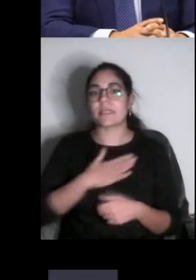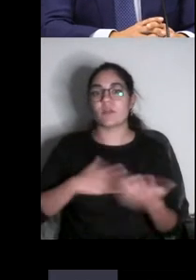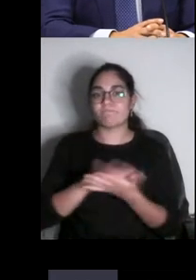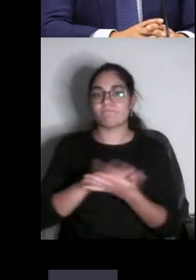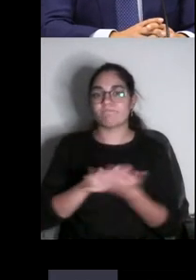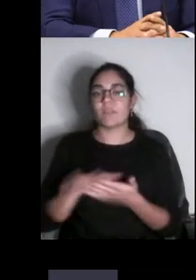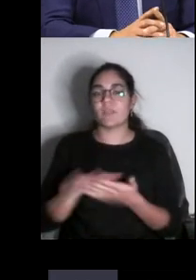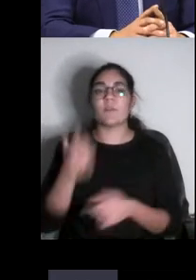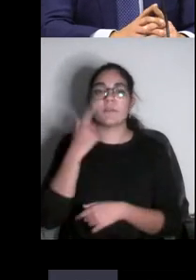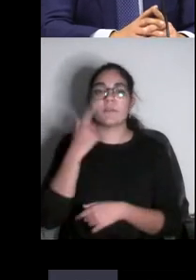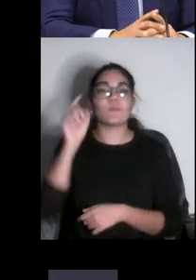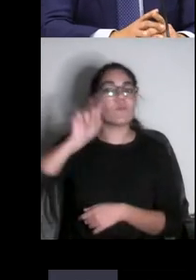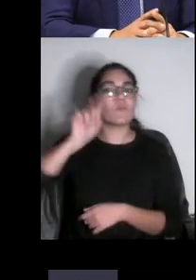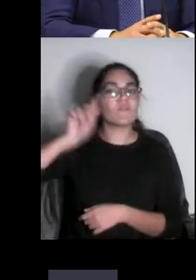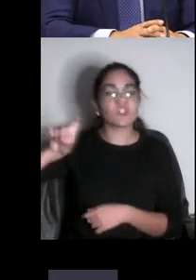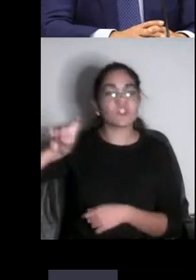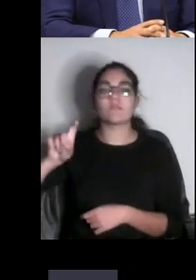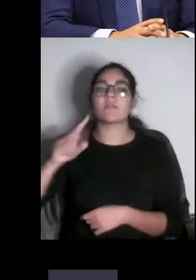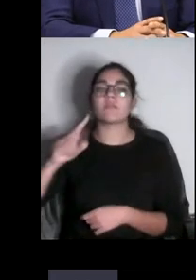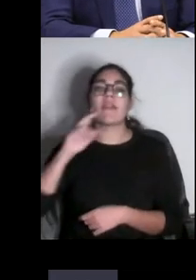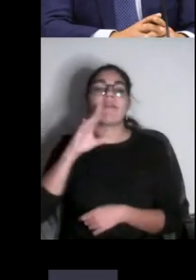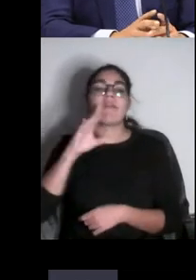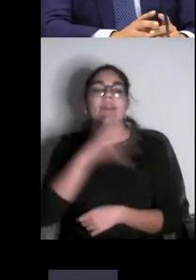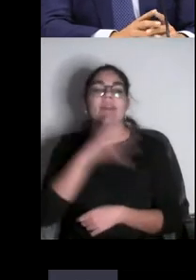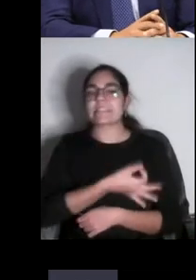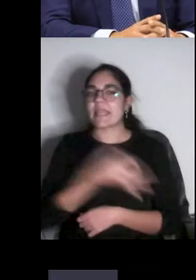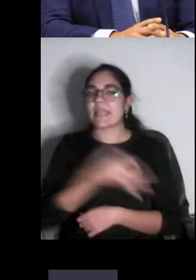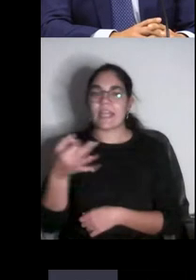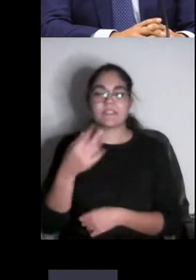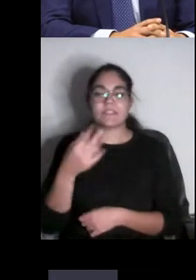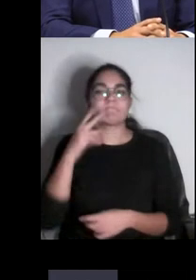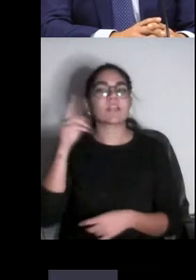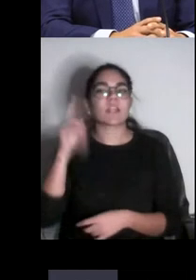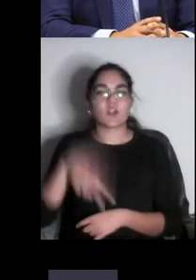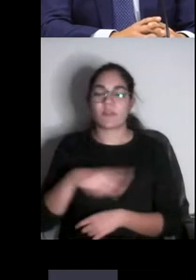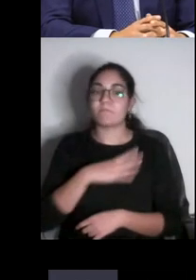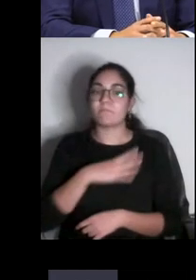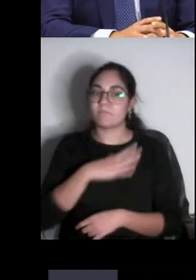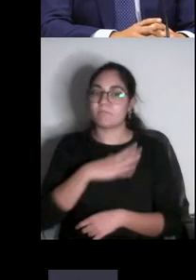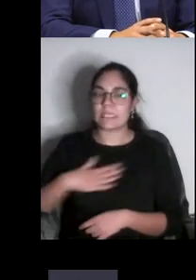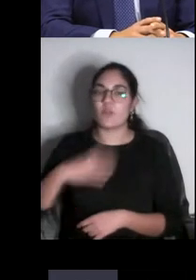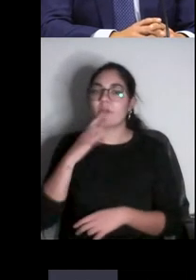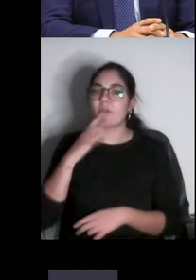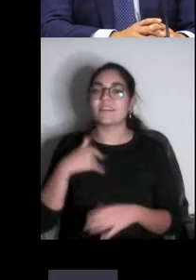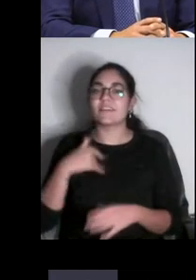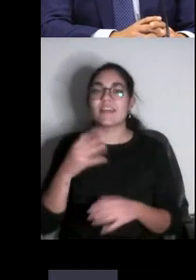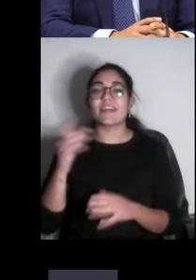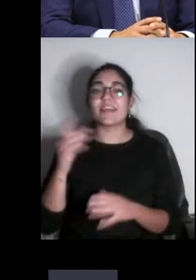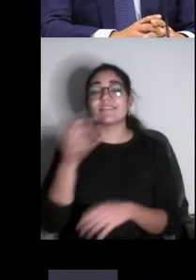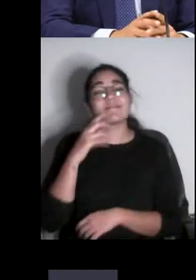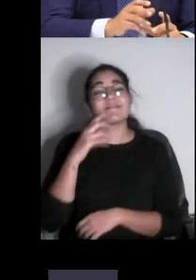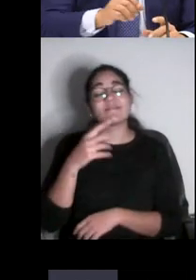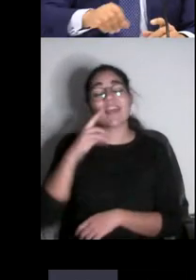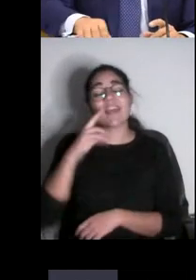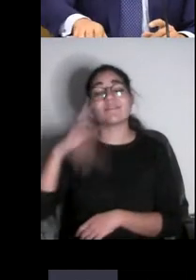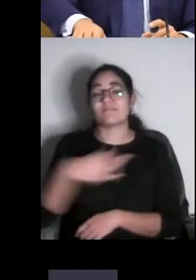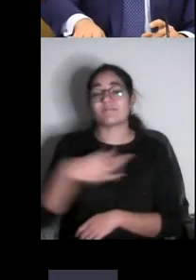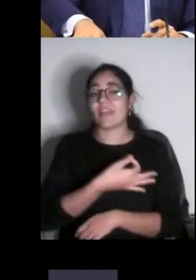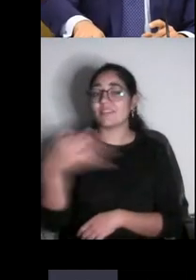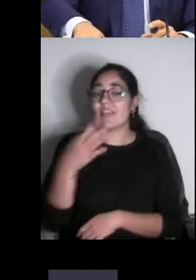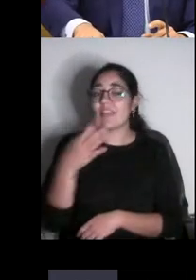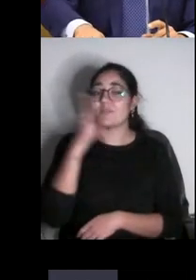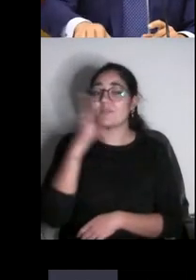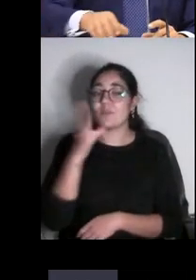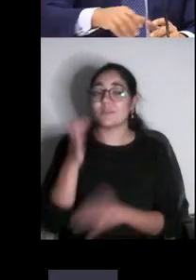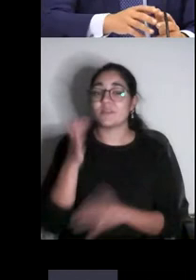los profesores excelentes. Y son excelentes porque han obtenido la calificación de excelente en